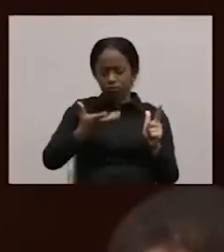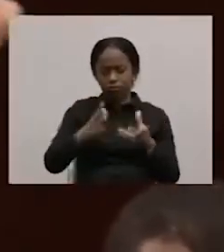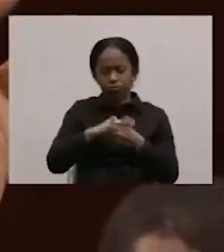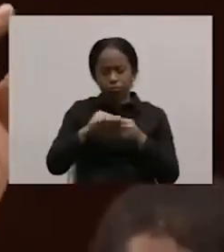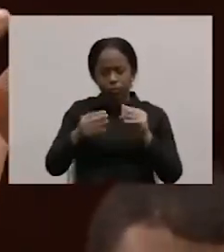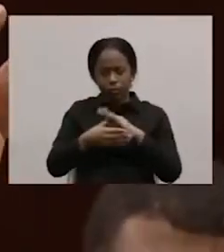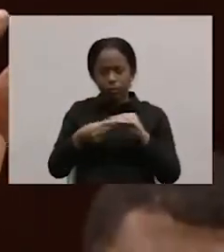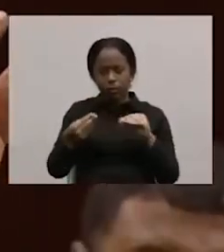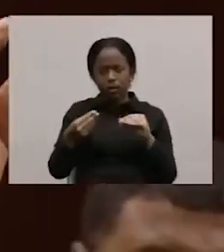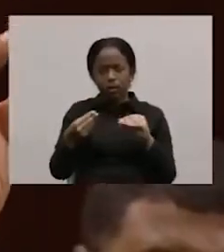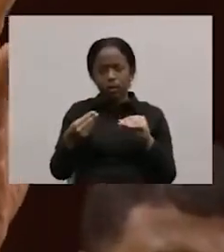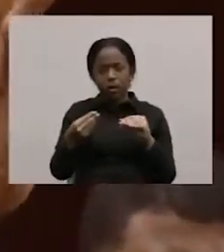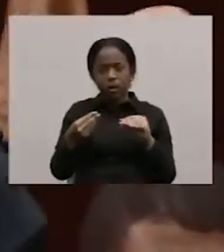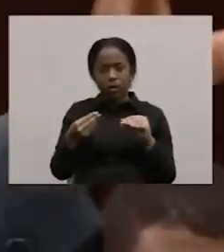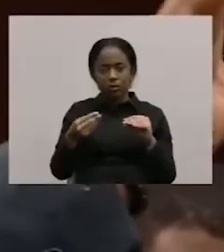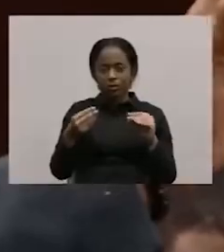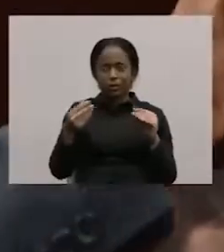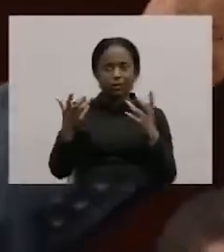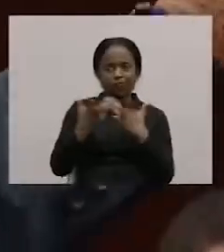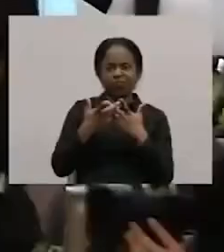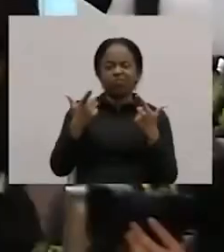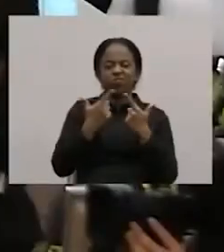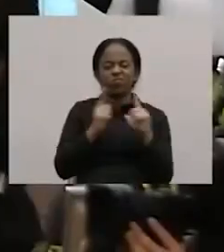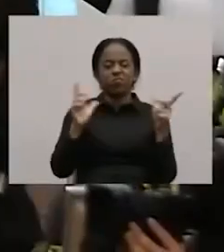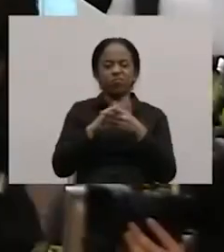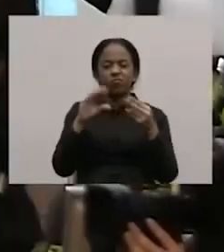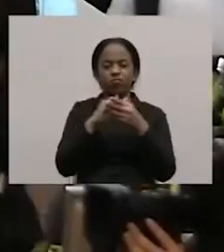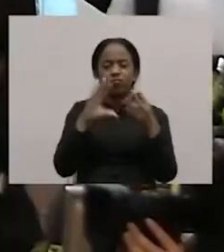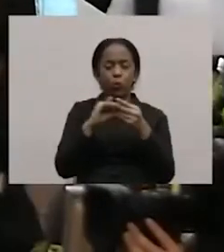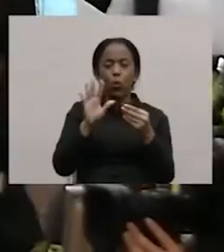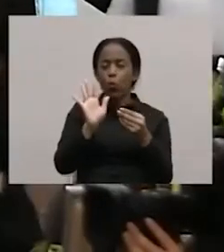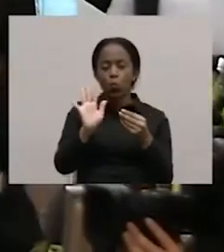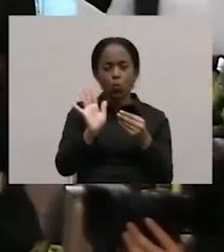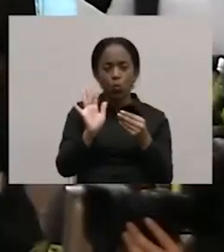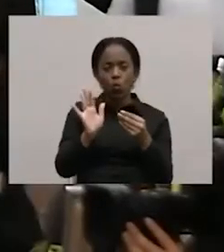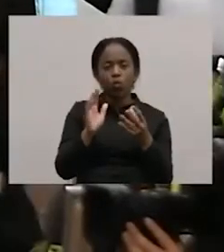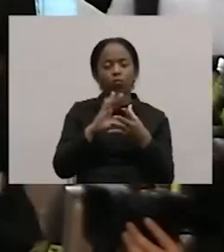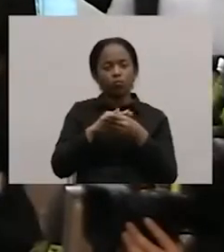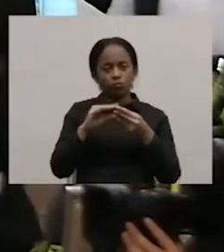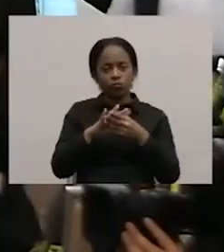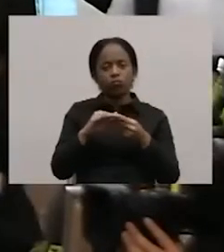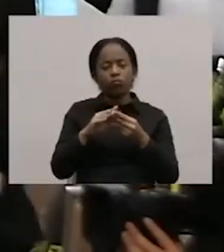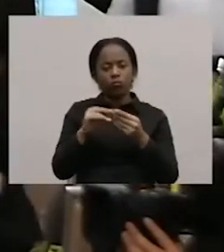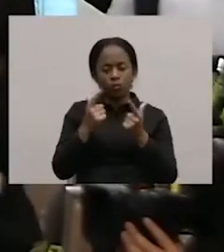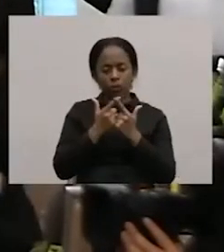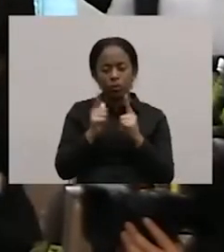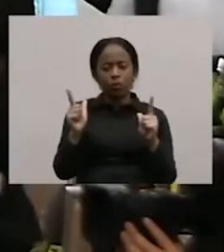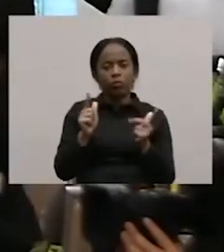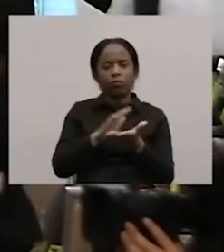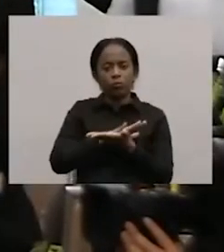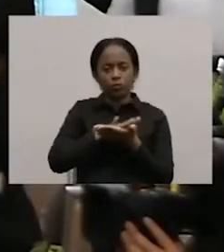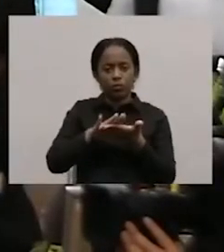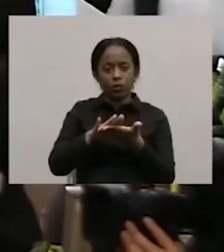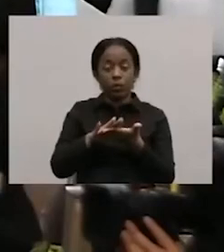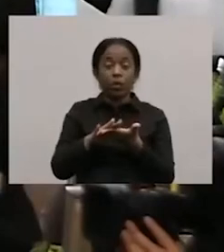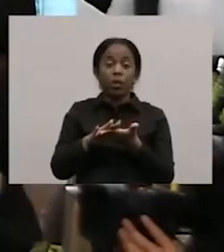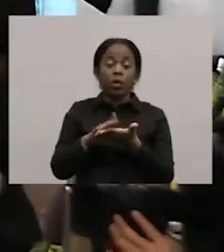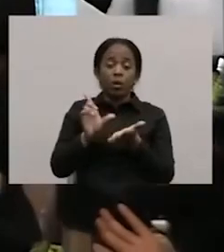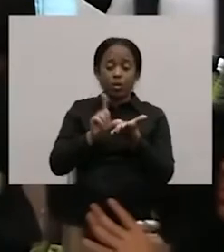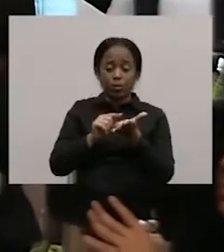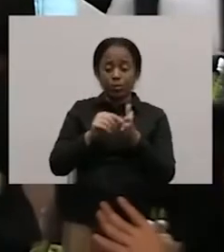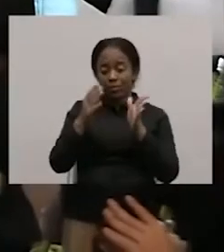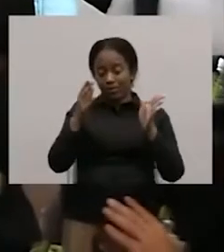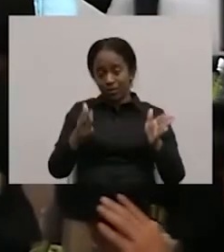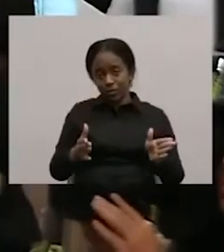que el periodismo, como decía Gabriel García Márquez, decía que el periodismo es el mejor oficio del mundo